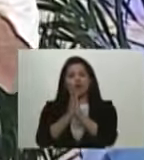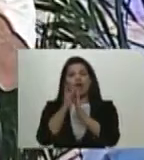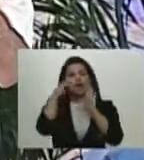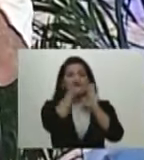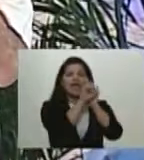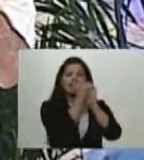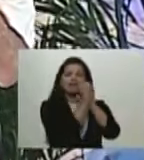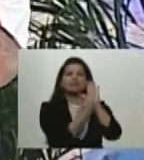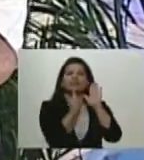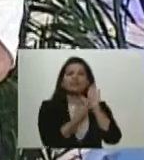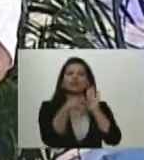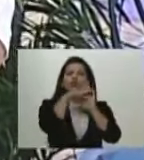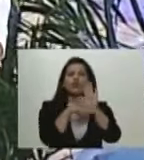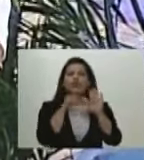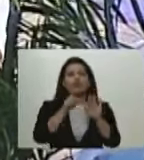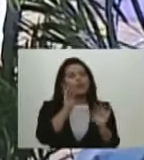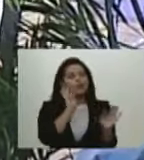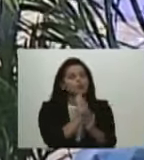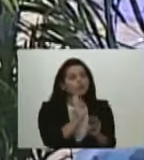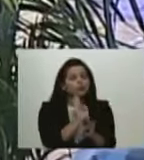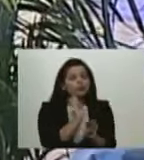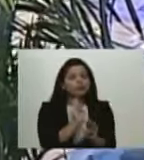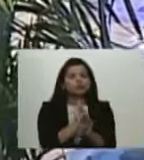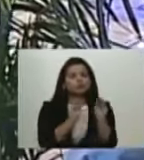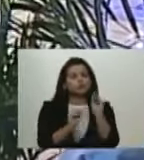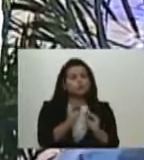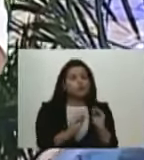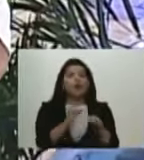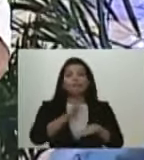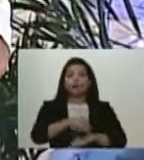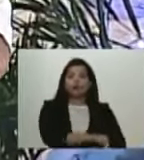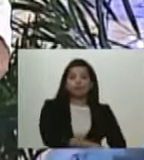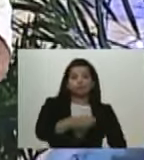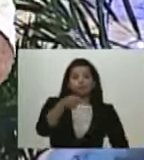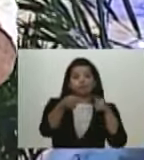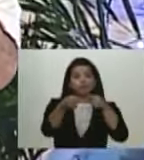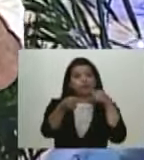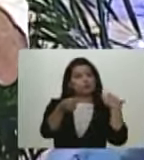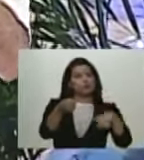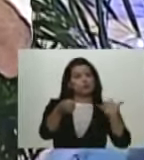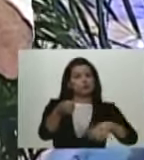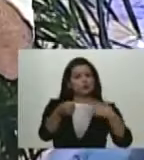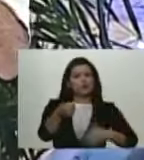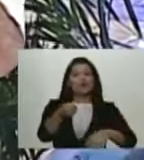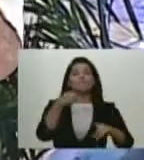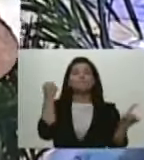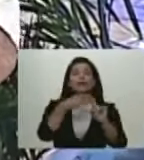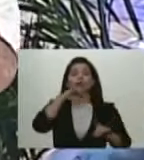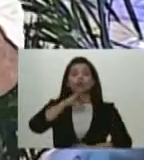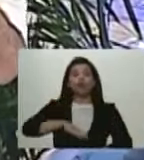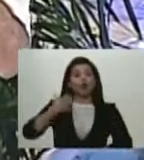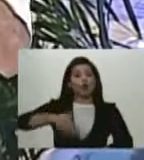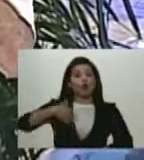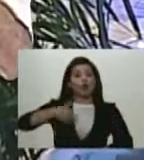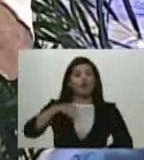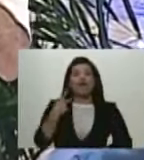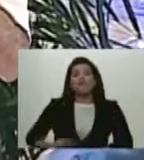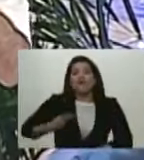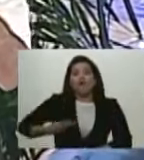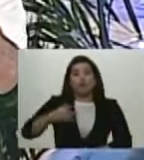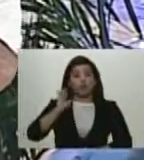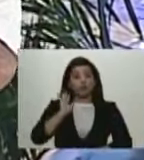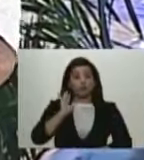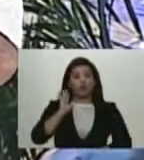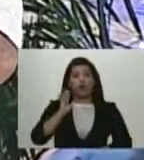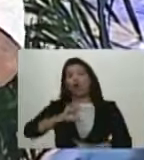el rigor, con lo que significa esta pieza histórica valiosa, única. Yo le digo a